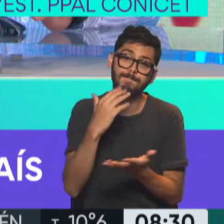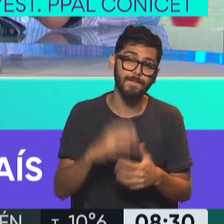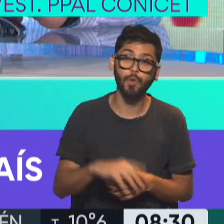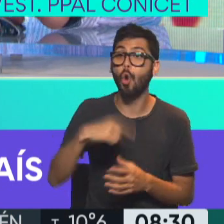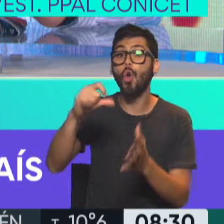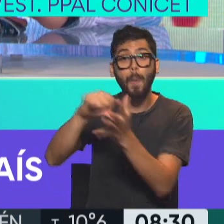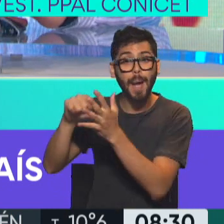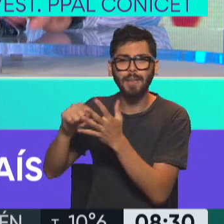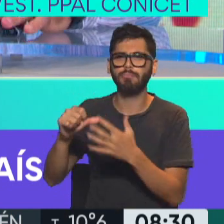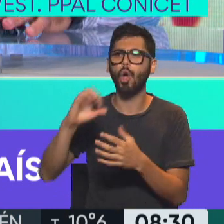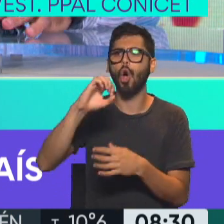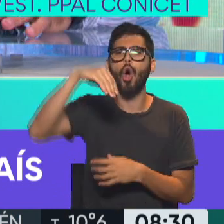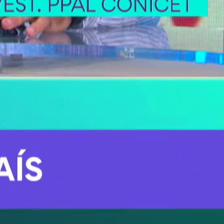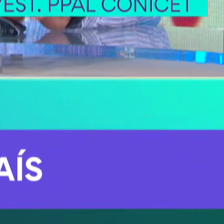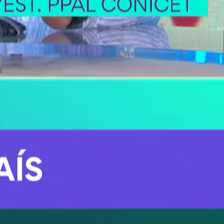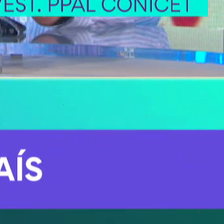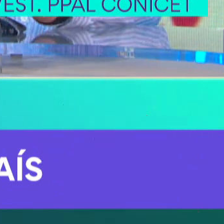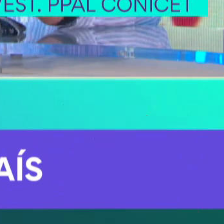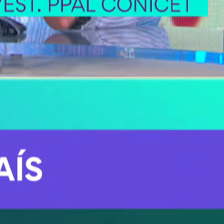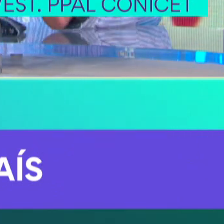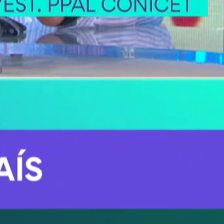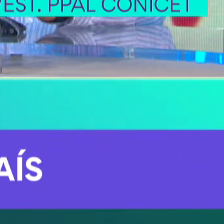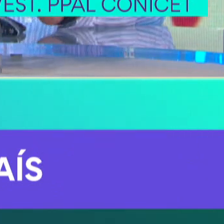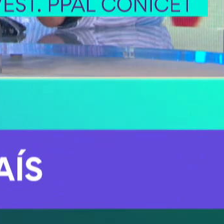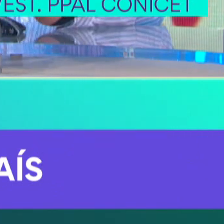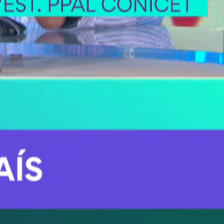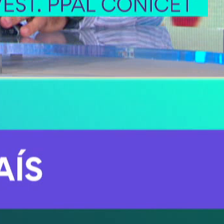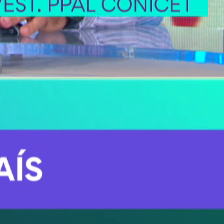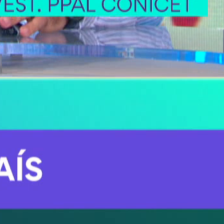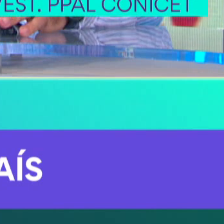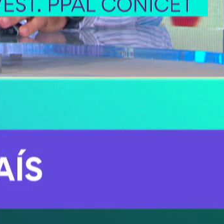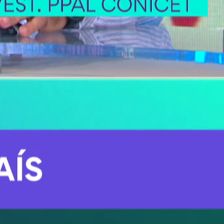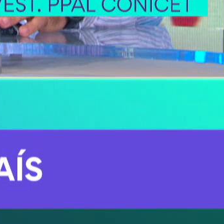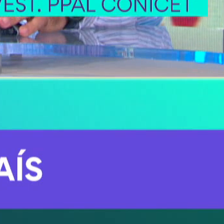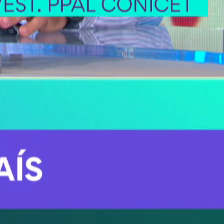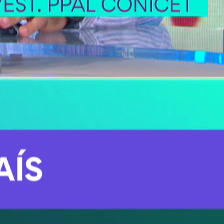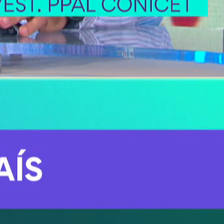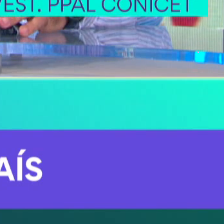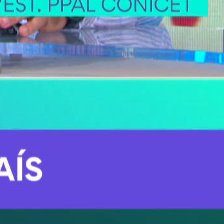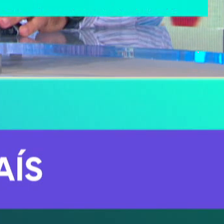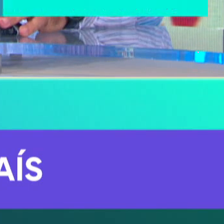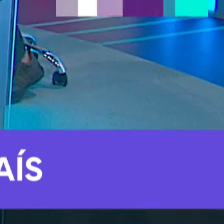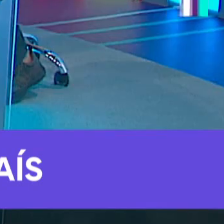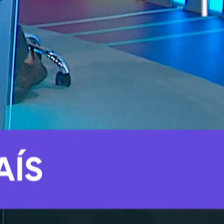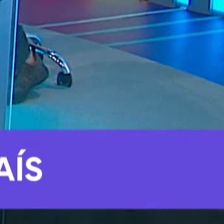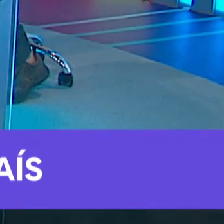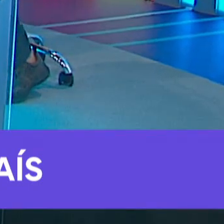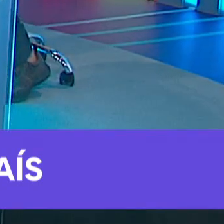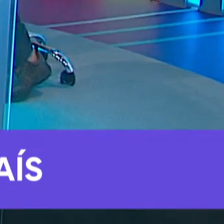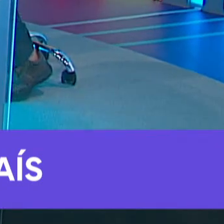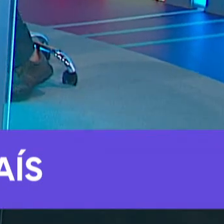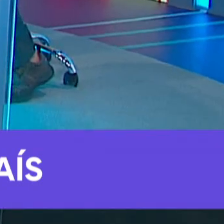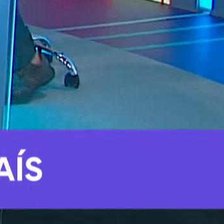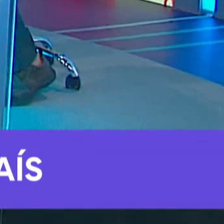pico de Omicron duró un mes y medio. Y acá ya más o menos estaríamos en esos plazos. Yo no quiero asustar,